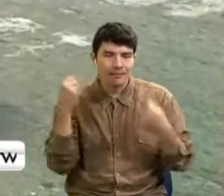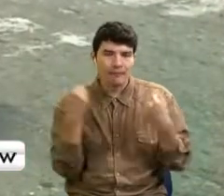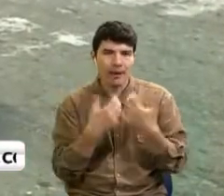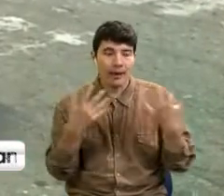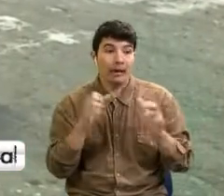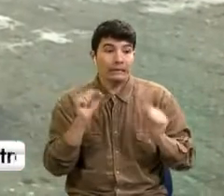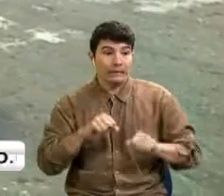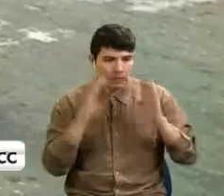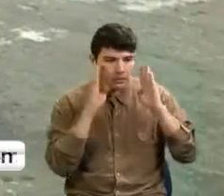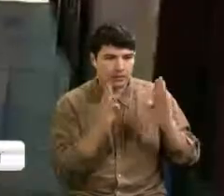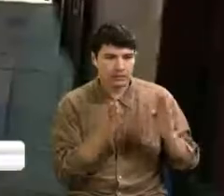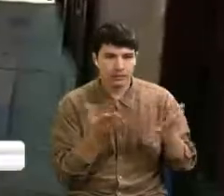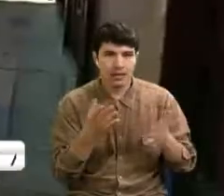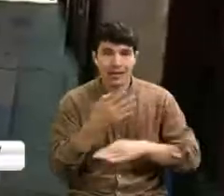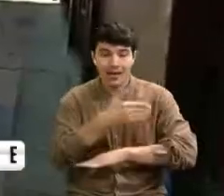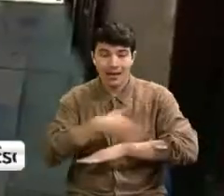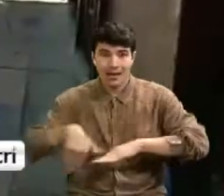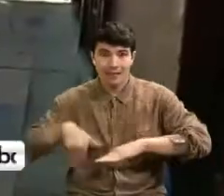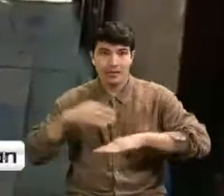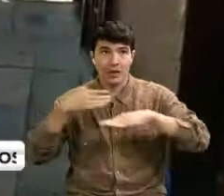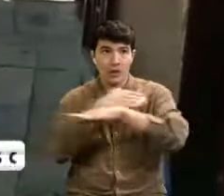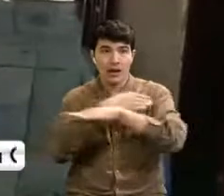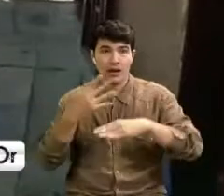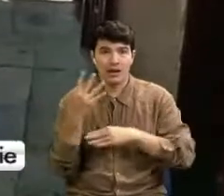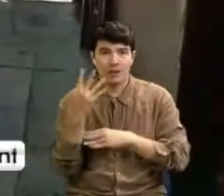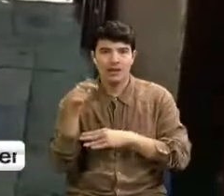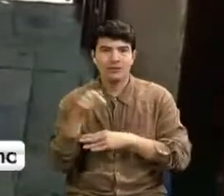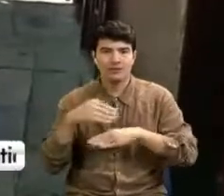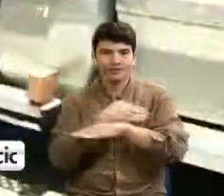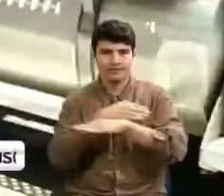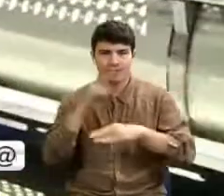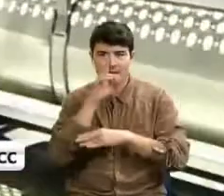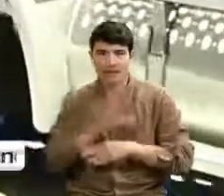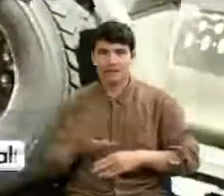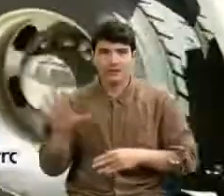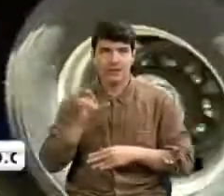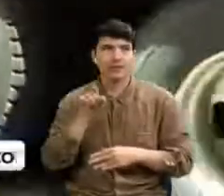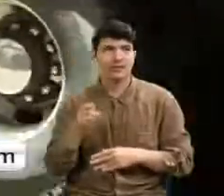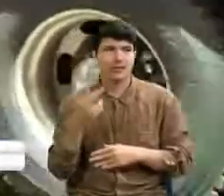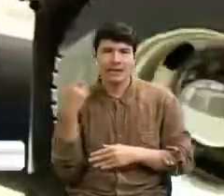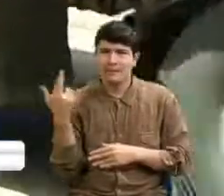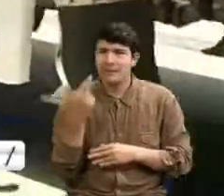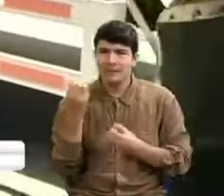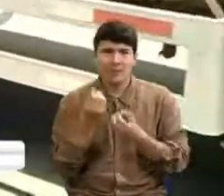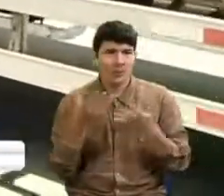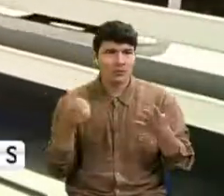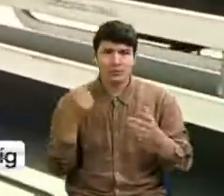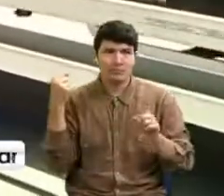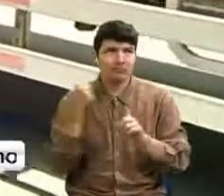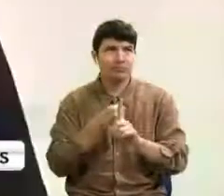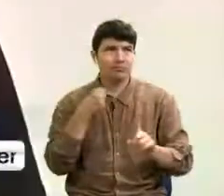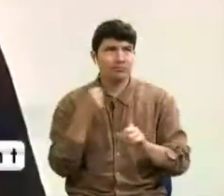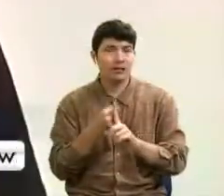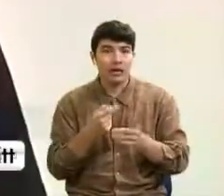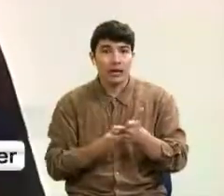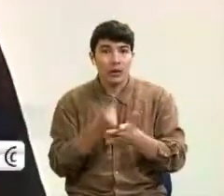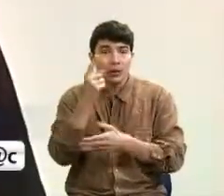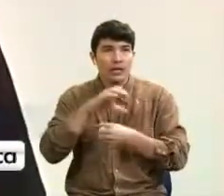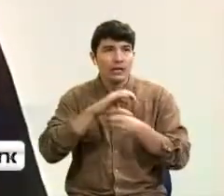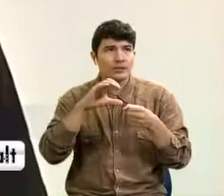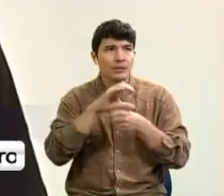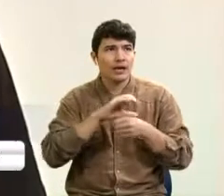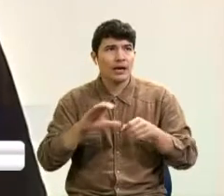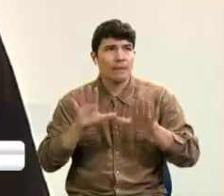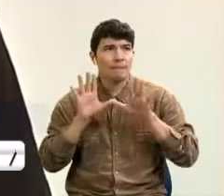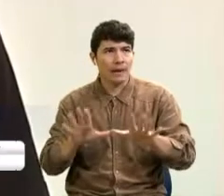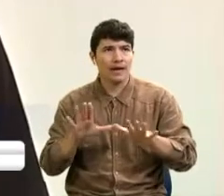calle Cuarta es vía nacional, atraviesa el centro de Pamplona y son reiterativos los accidentes. Es la única ciudad que presenta pares en